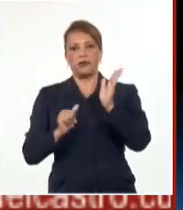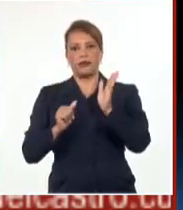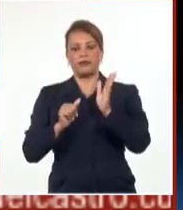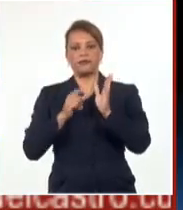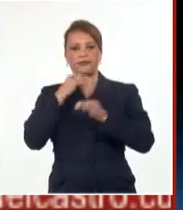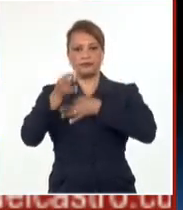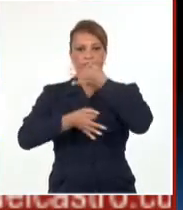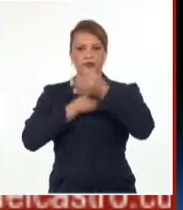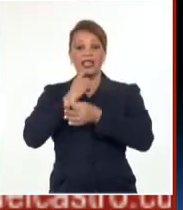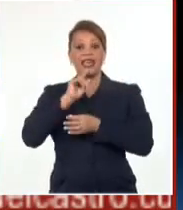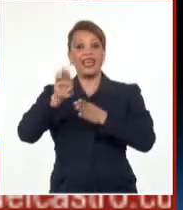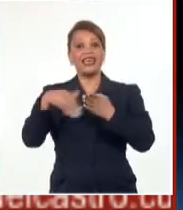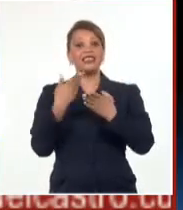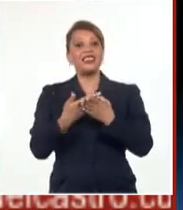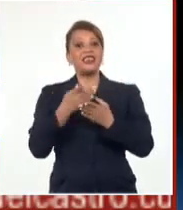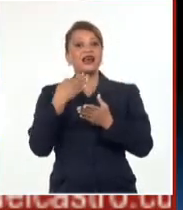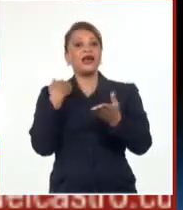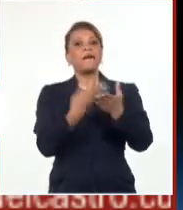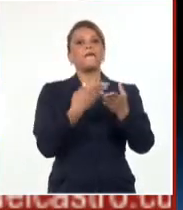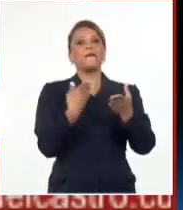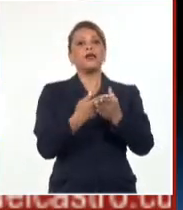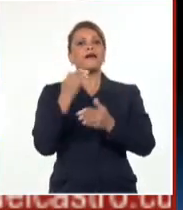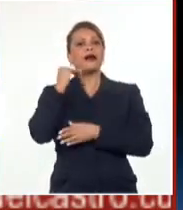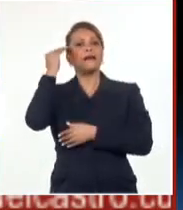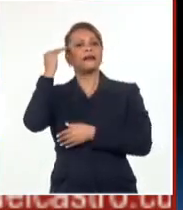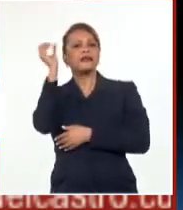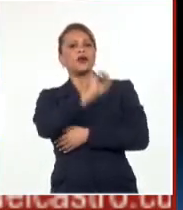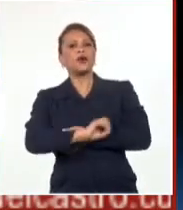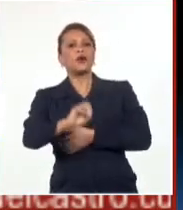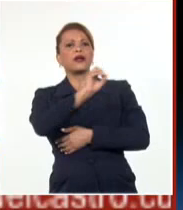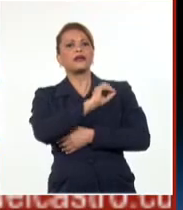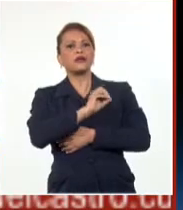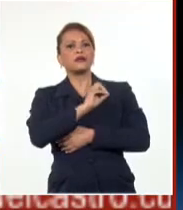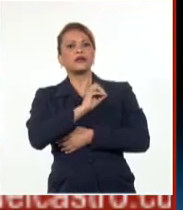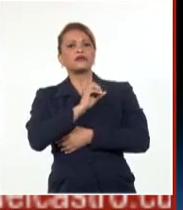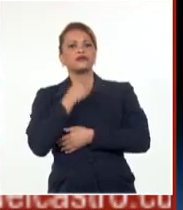pone a prueba toda nuestra capacidad de organización,